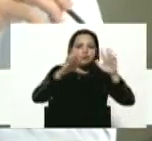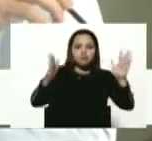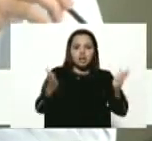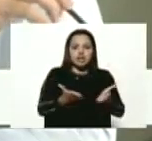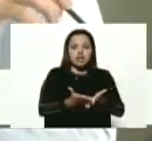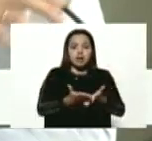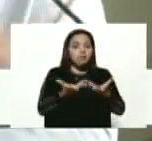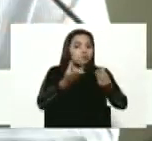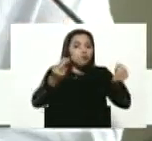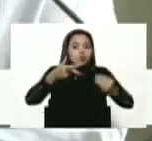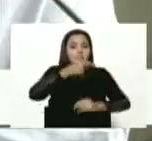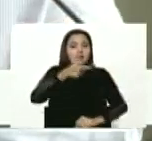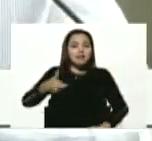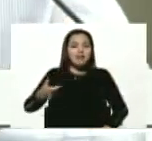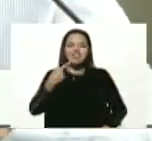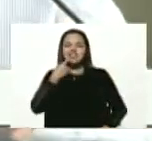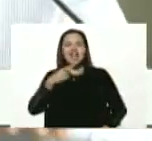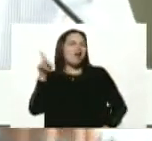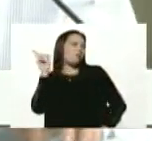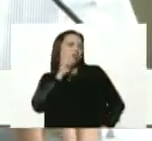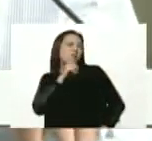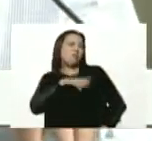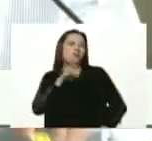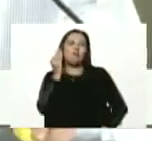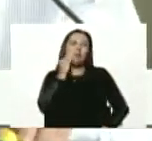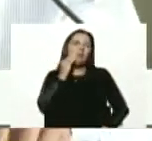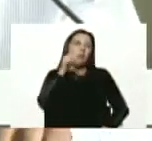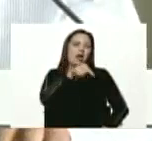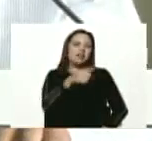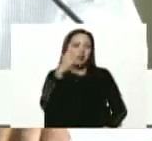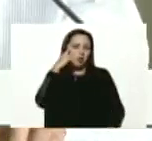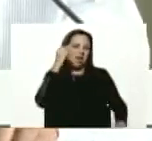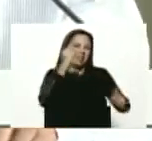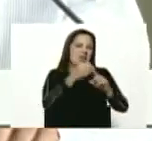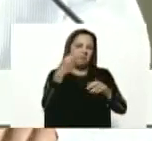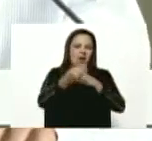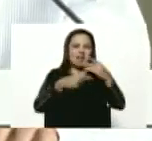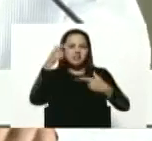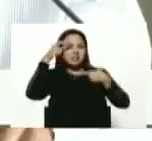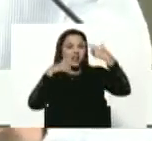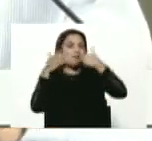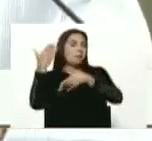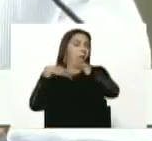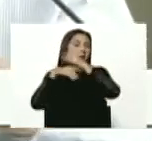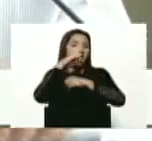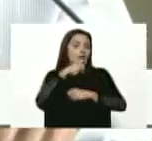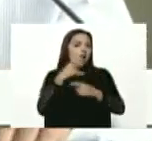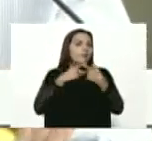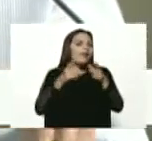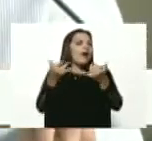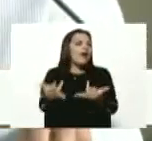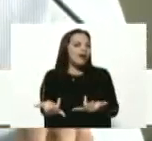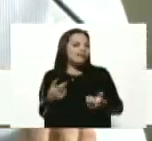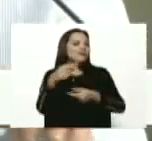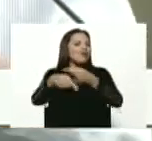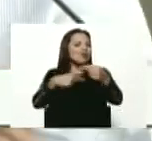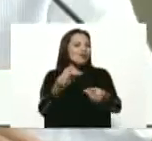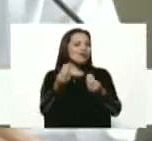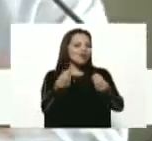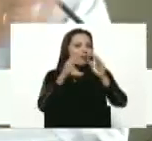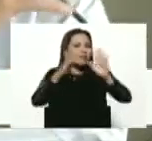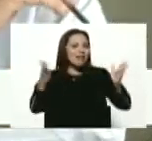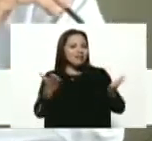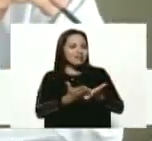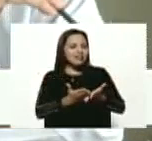muchos parecía ridícula esta apreciación que hacía el presidente Chávez. Sin embargo, ahí están los resultados y ahí